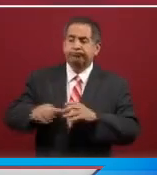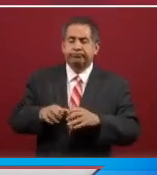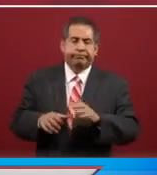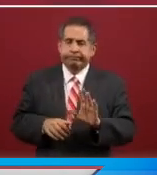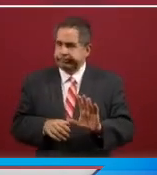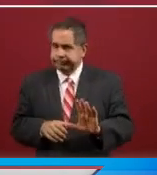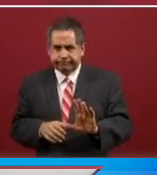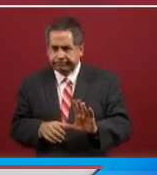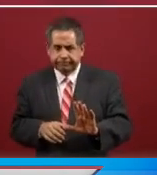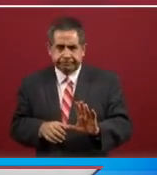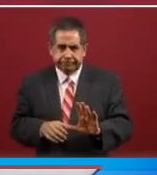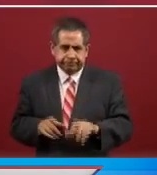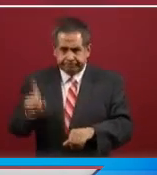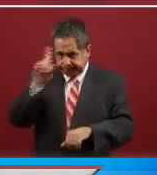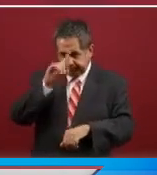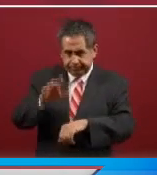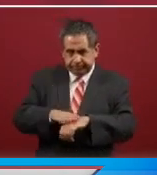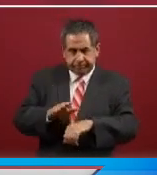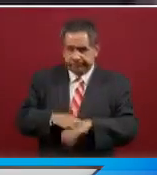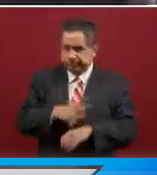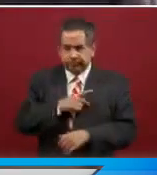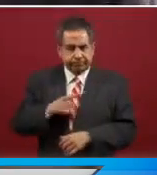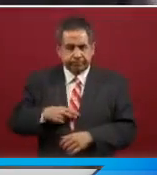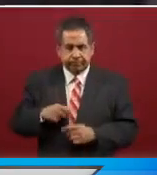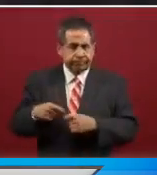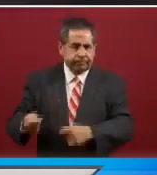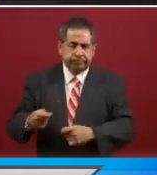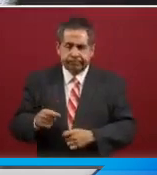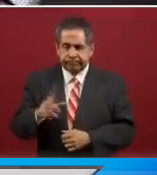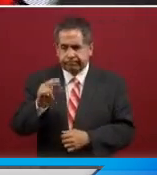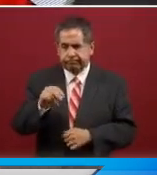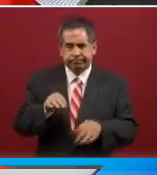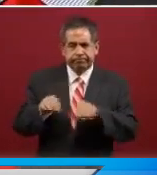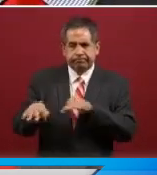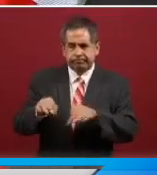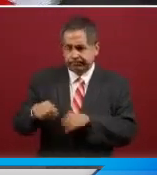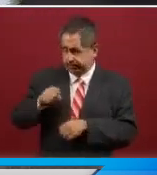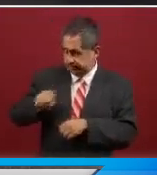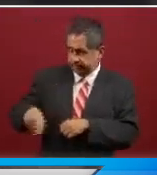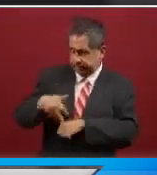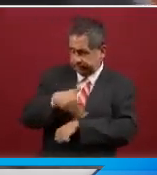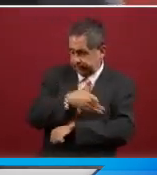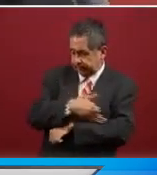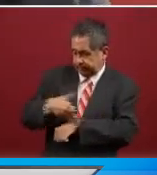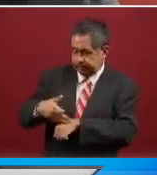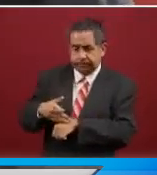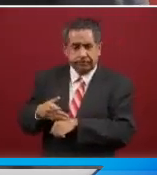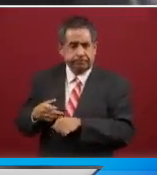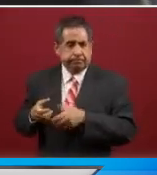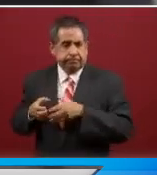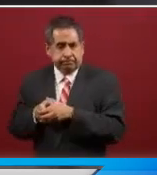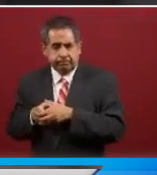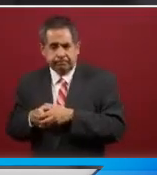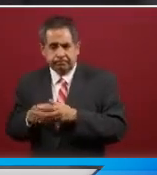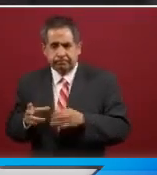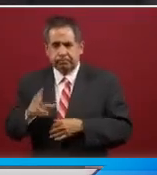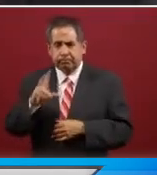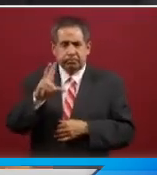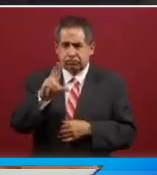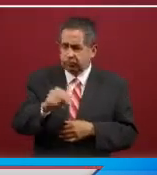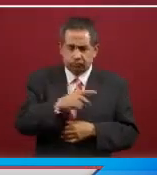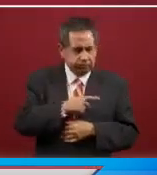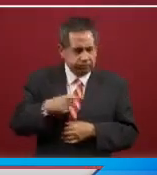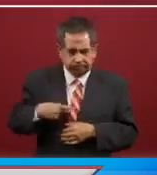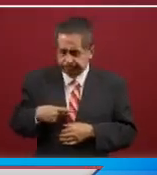e insta a la autoridad competente actúe en estos casos. Tiene confianza en el gobernador de Veracruz y tendrá que dar una explicación si existen casos